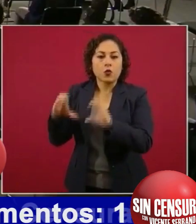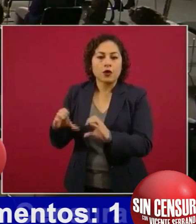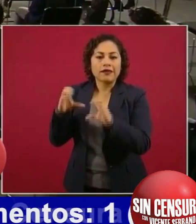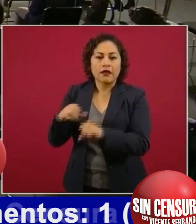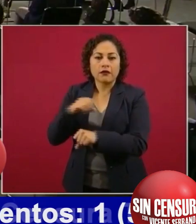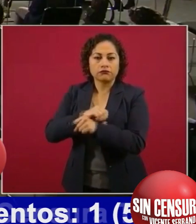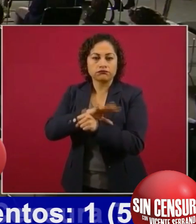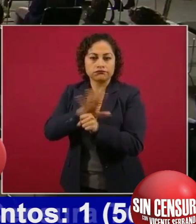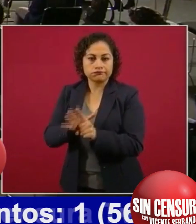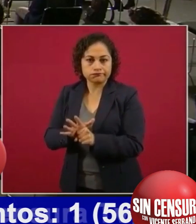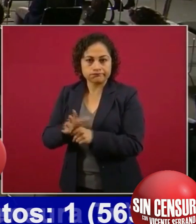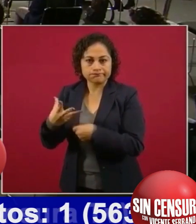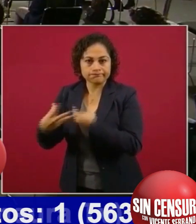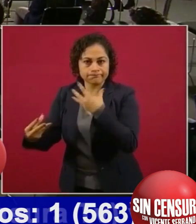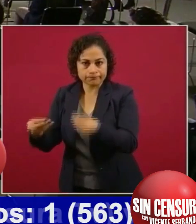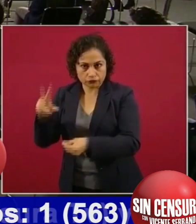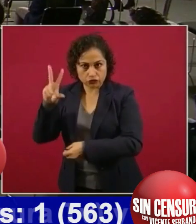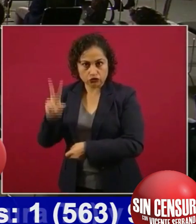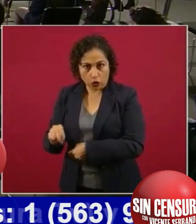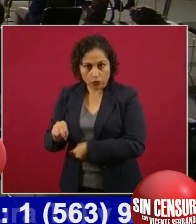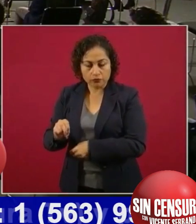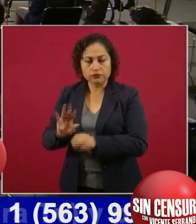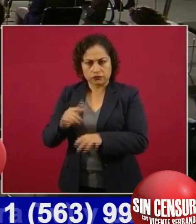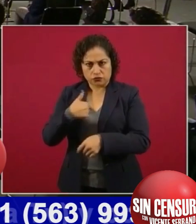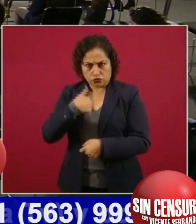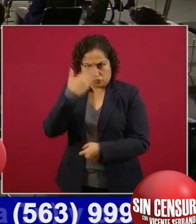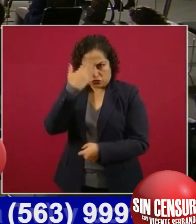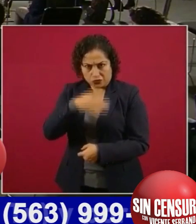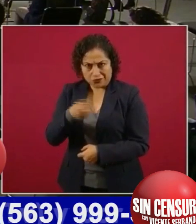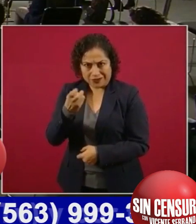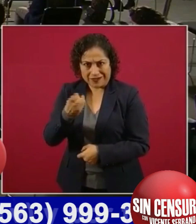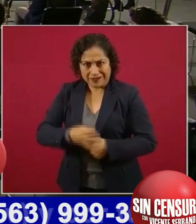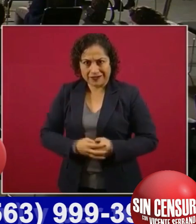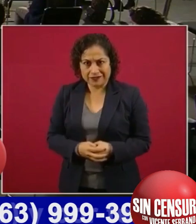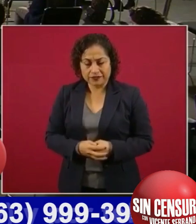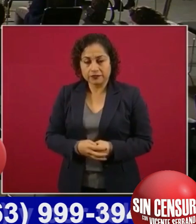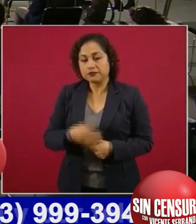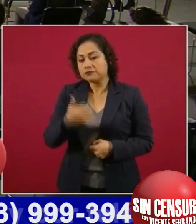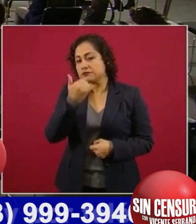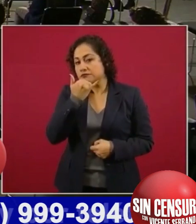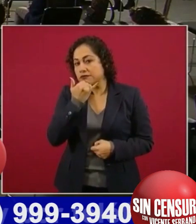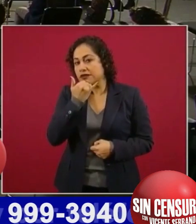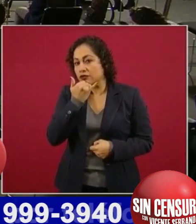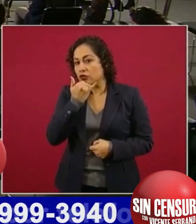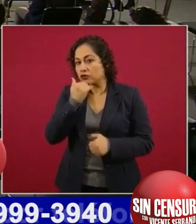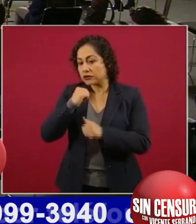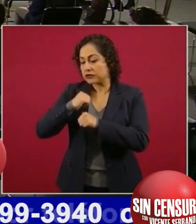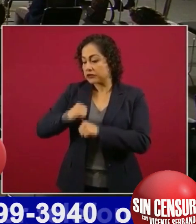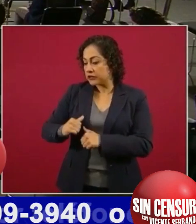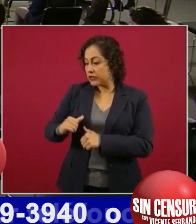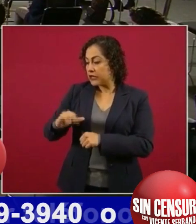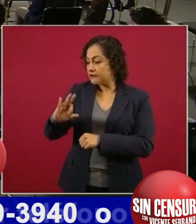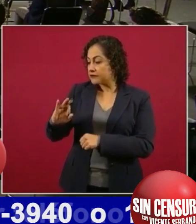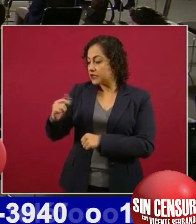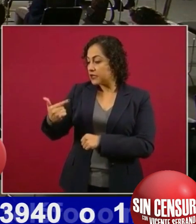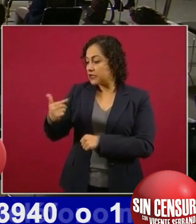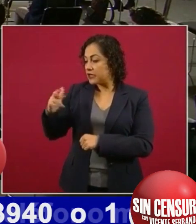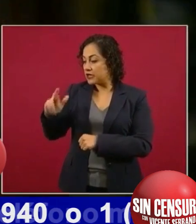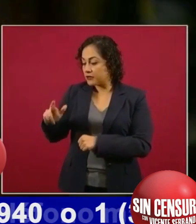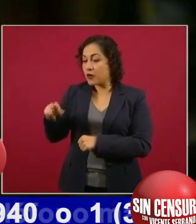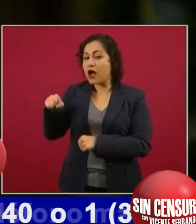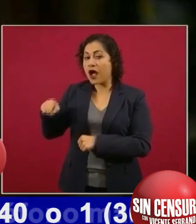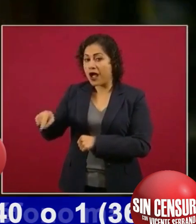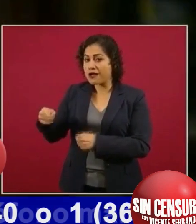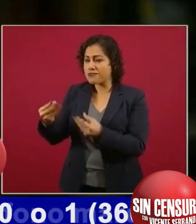En la Fiscalía son muchos más. a través de la Fiscalía, que es independiente.